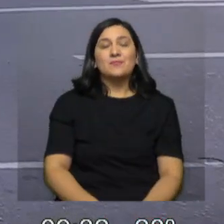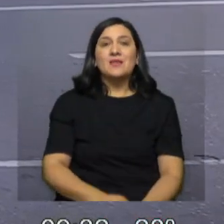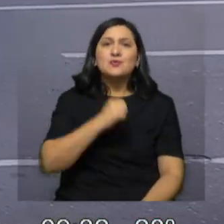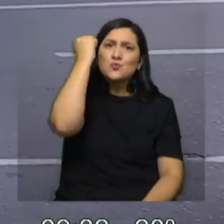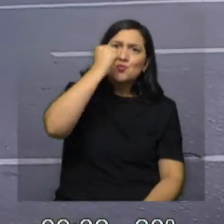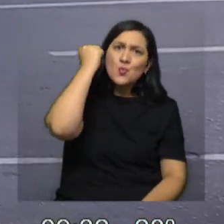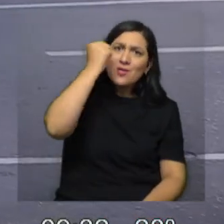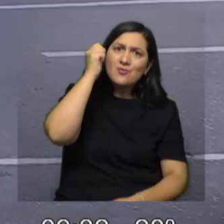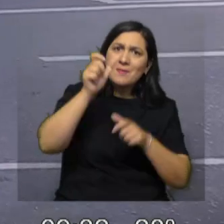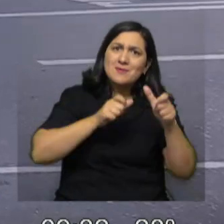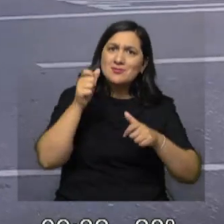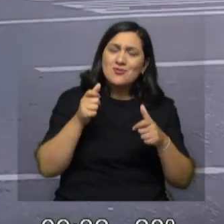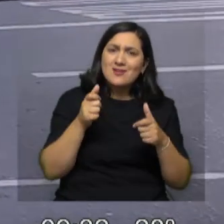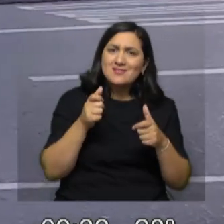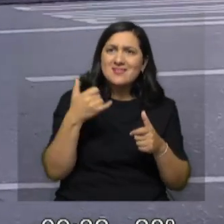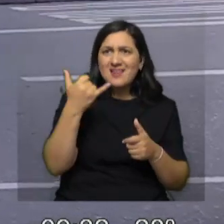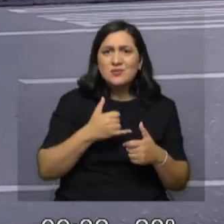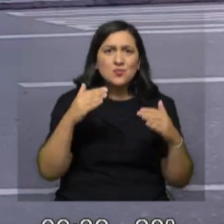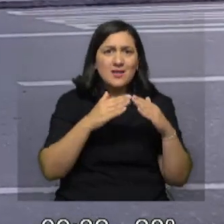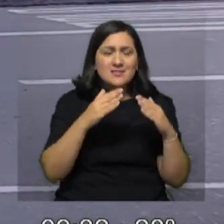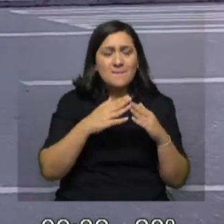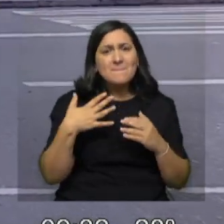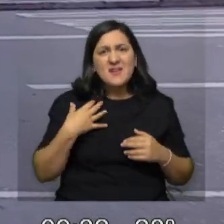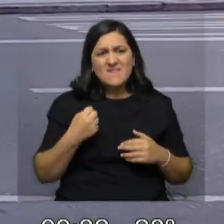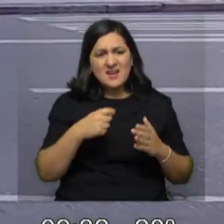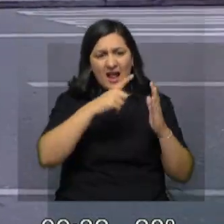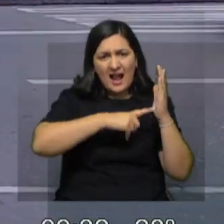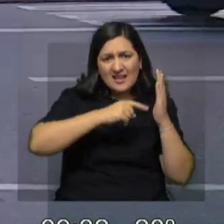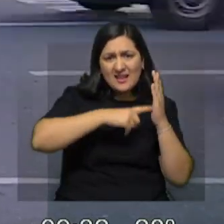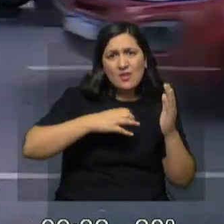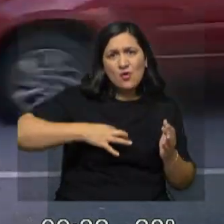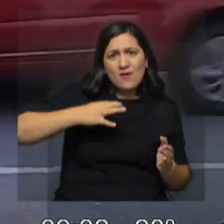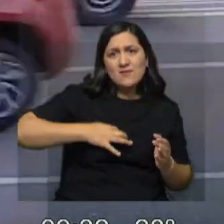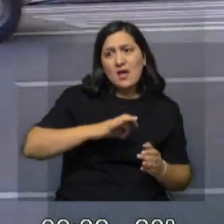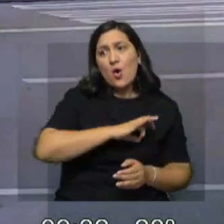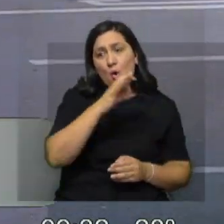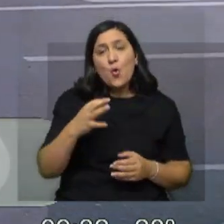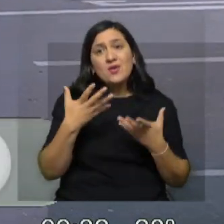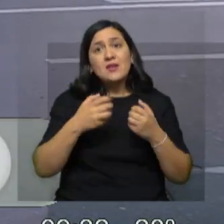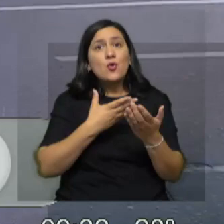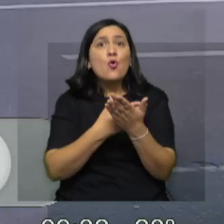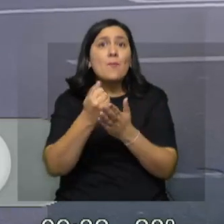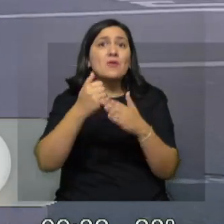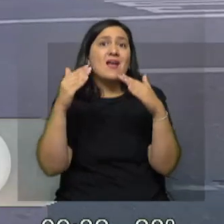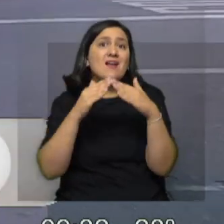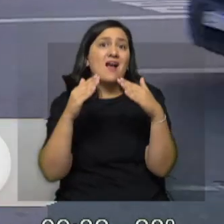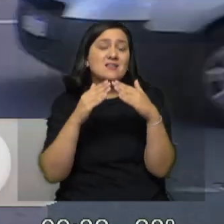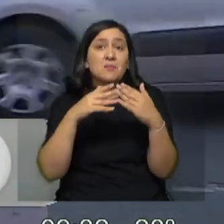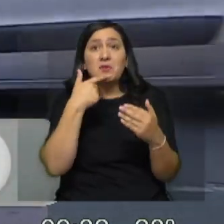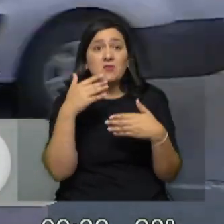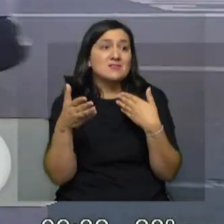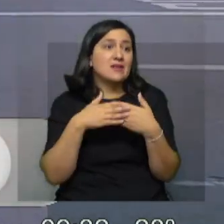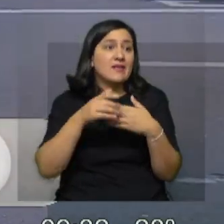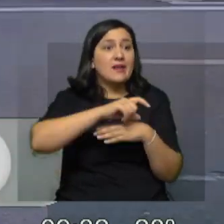casa propia? ¿Con quién viven? ¿Alquilan y prefieren alquilar toda su vida? ¿Tienen pensado irse a una casa, por ejemplo, más cerca de la costa,